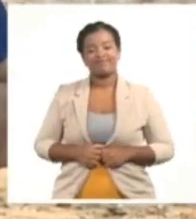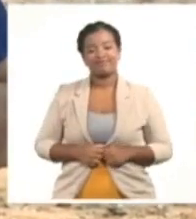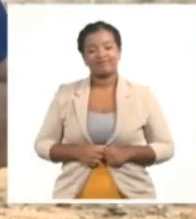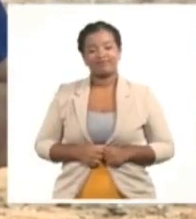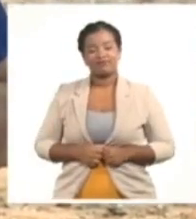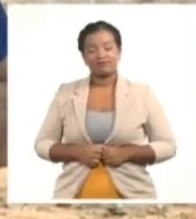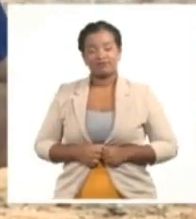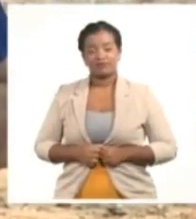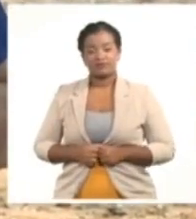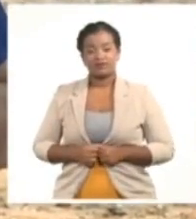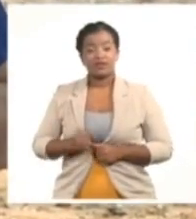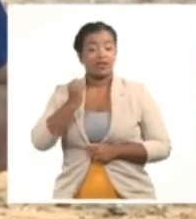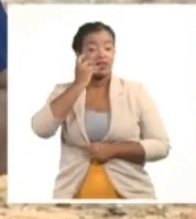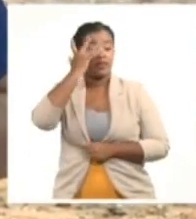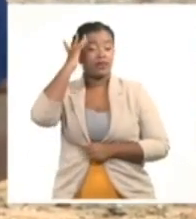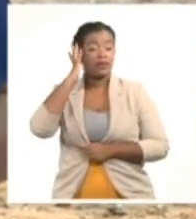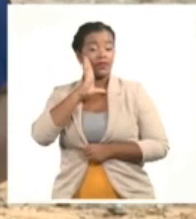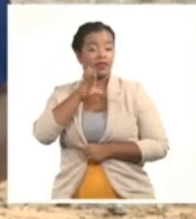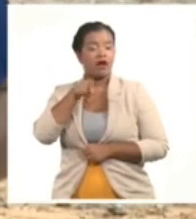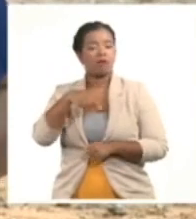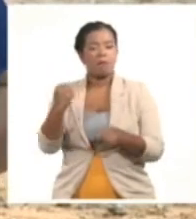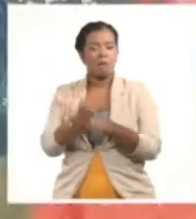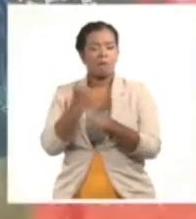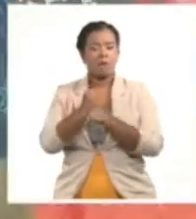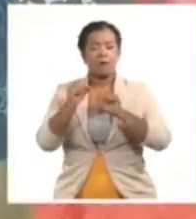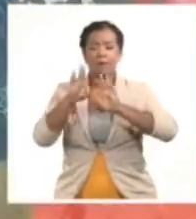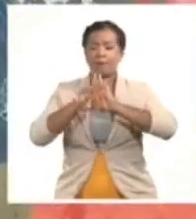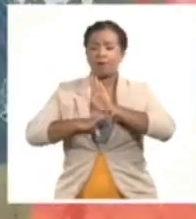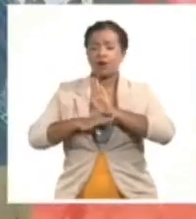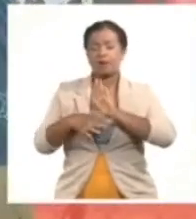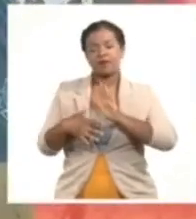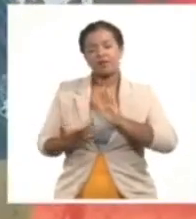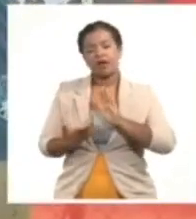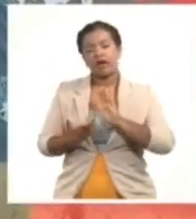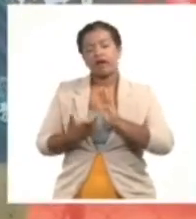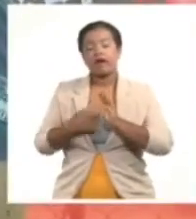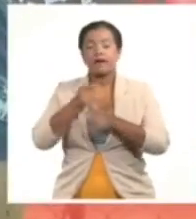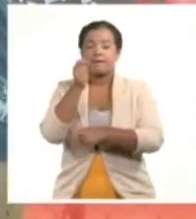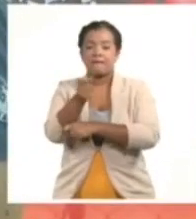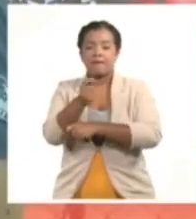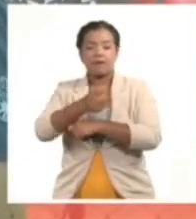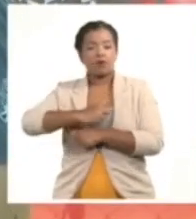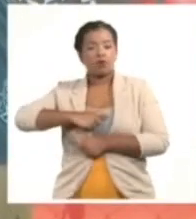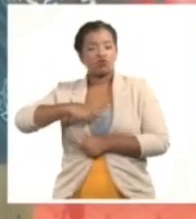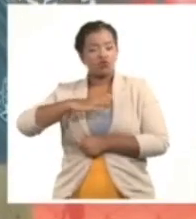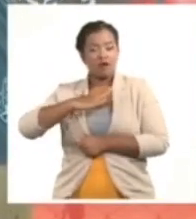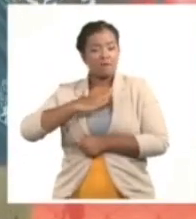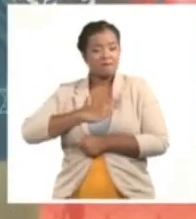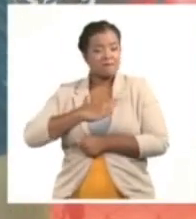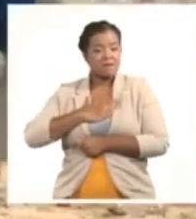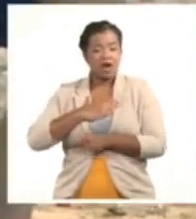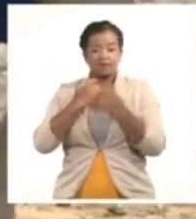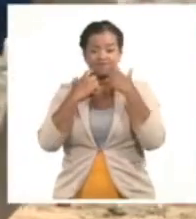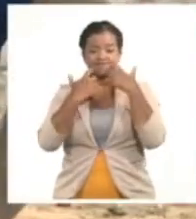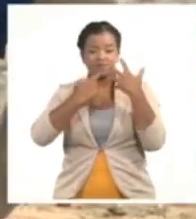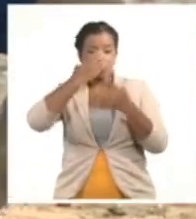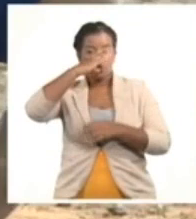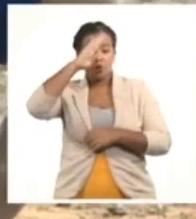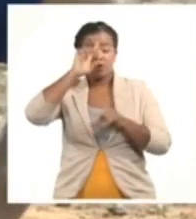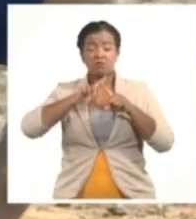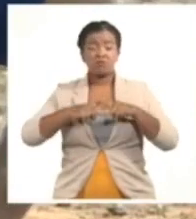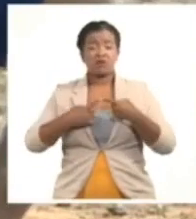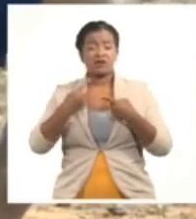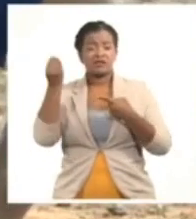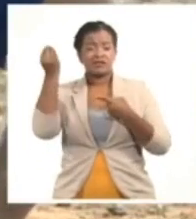díaz canel subrayó que se trabaja en un programa para reforzar los valores culturales más autóctonos de la nación como antídoto ante la colonización